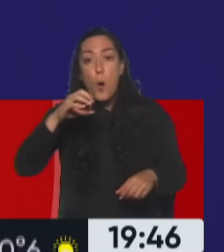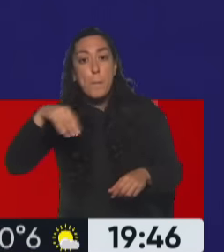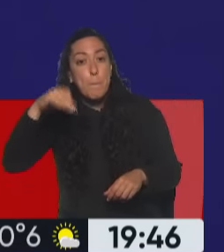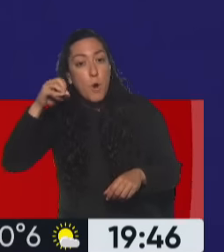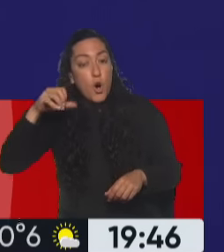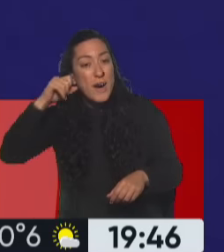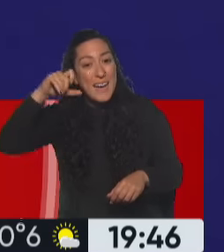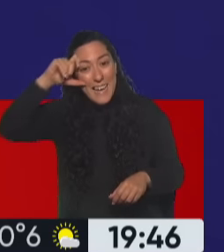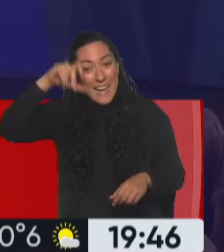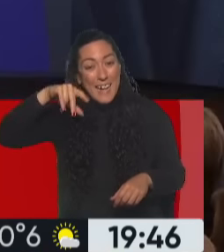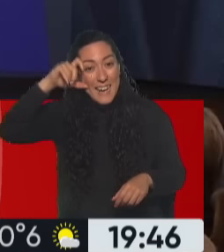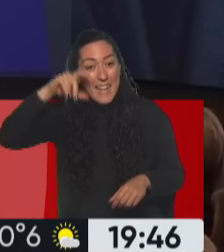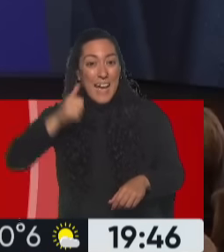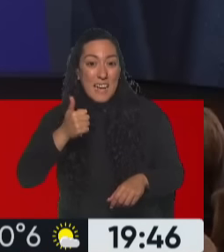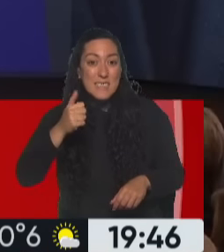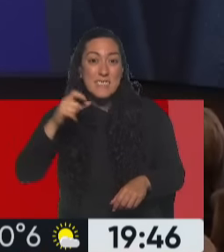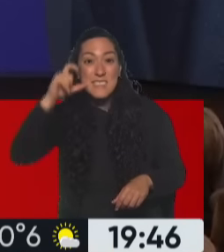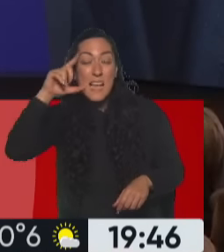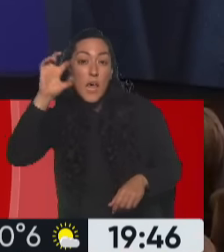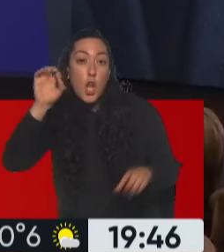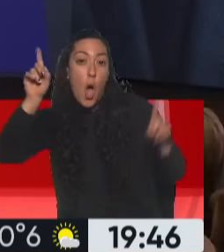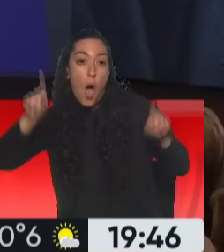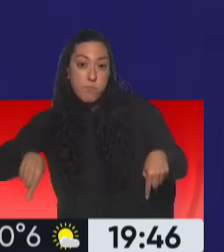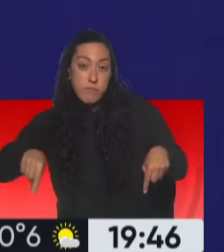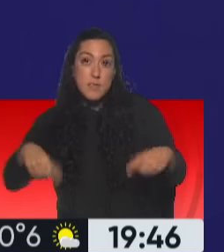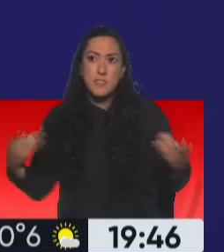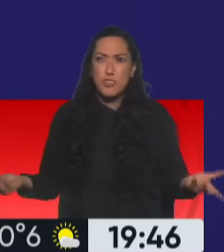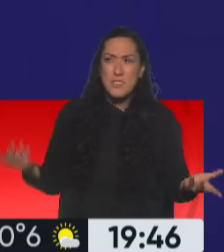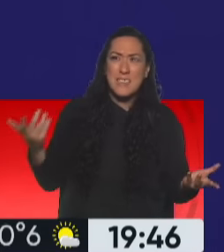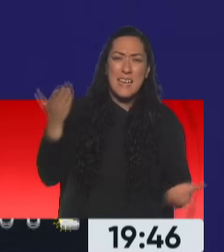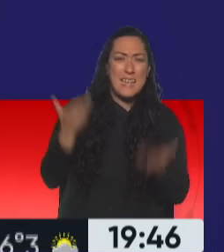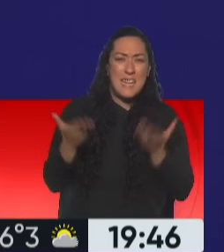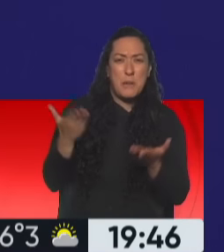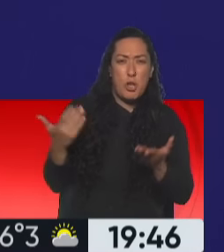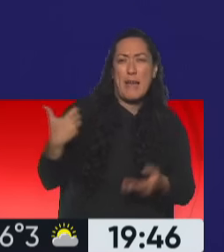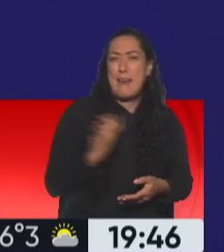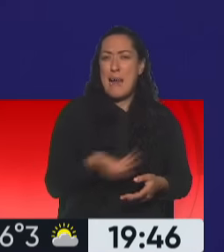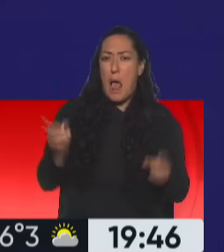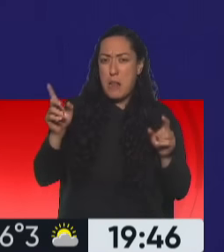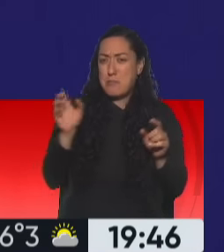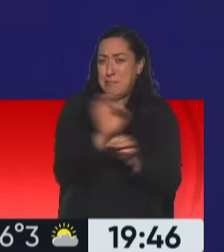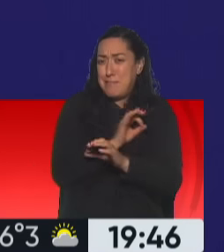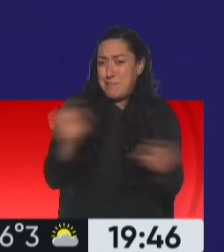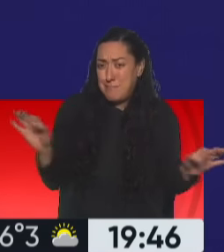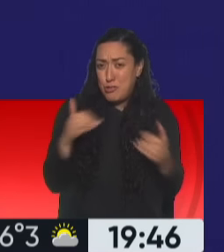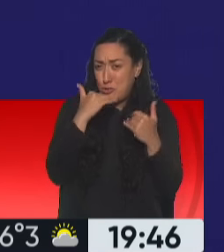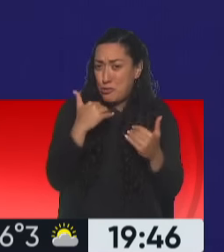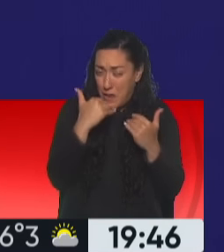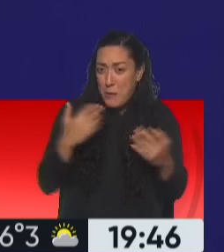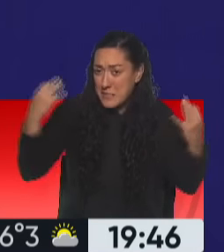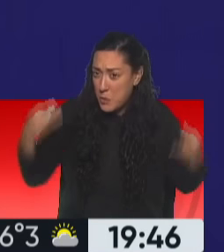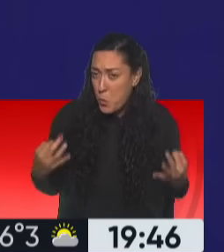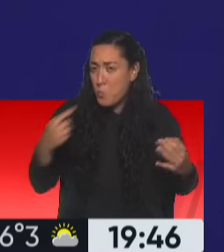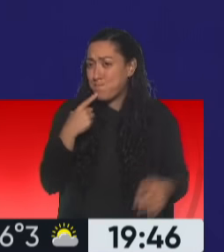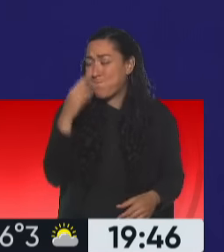Digo, con lo cual ya sospecho de que de equilibrio general no saben nada, pero ese es otro tema. Ahora, cuando